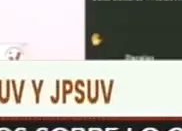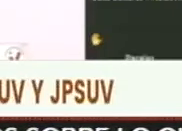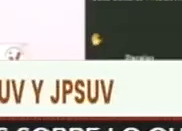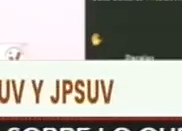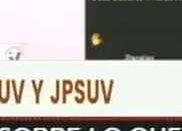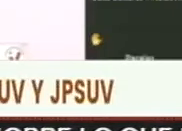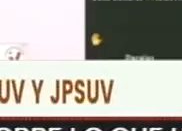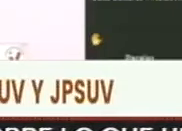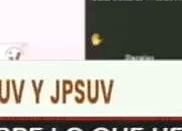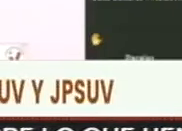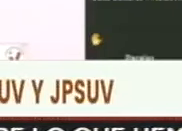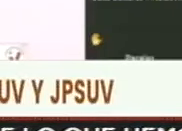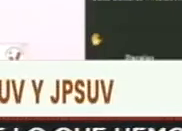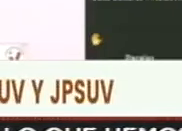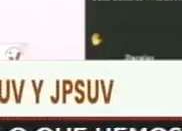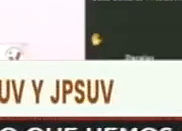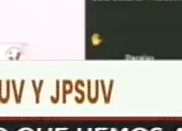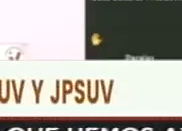Venezuela